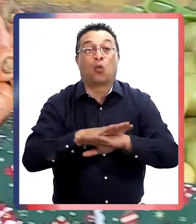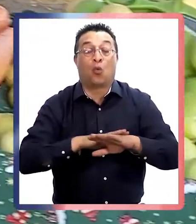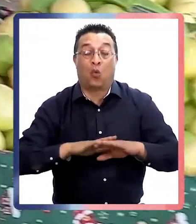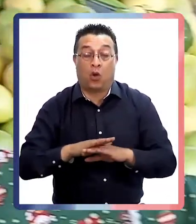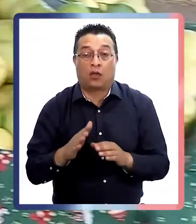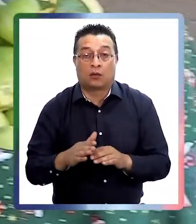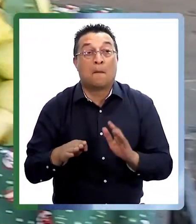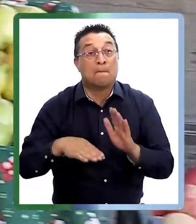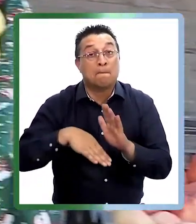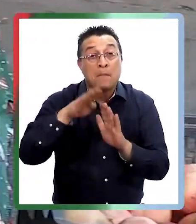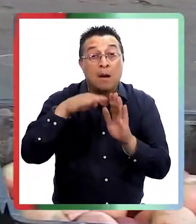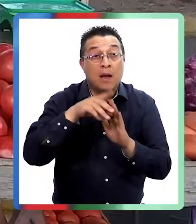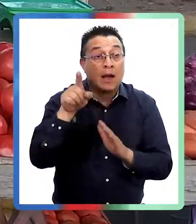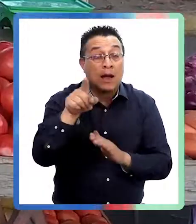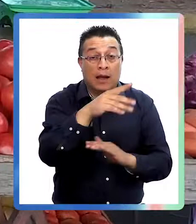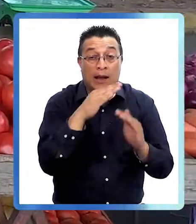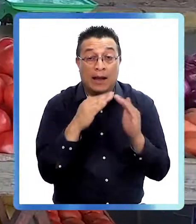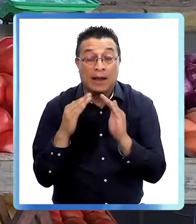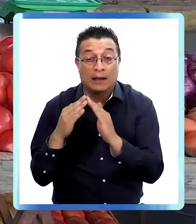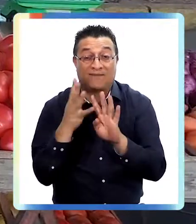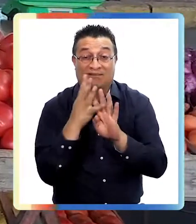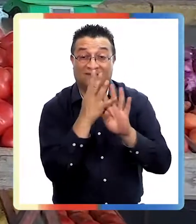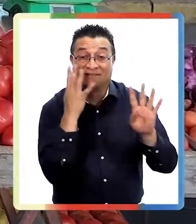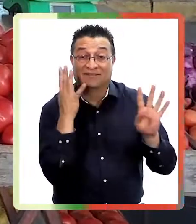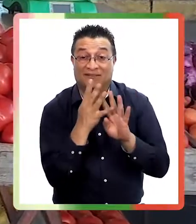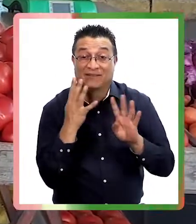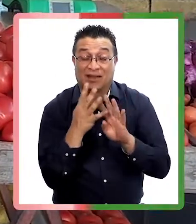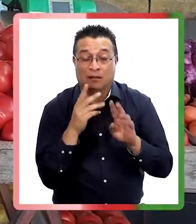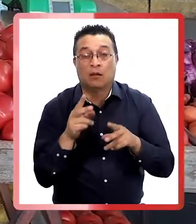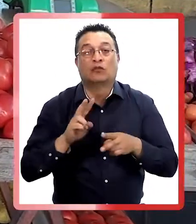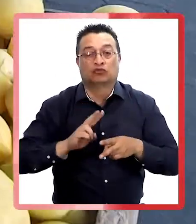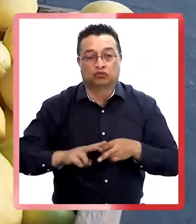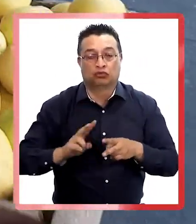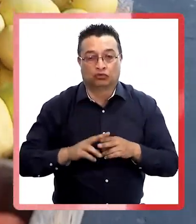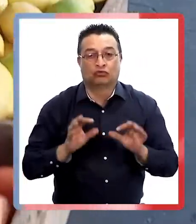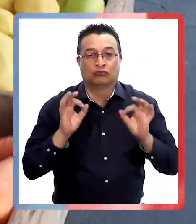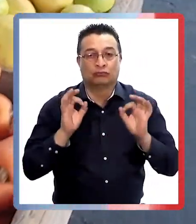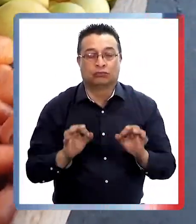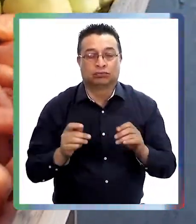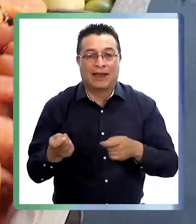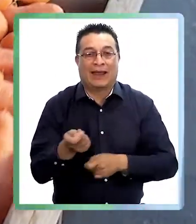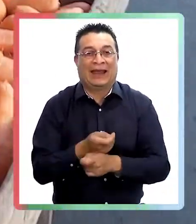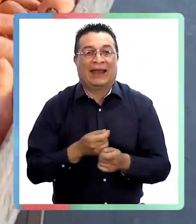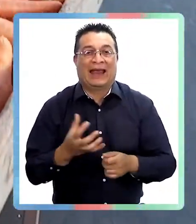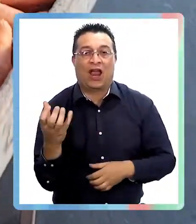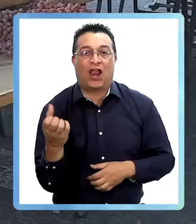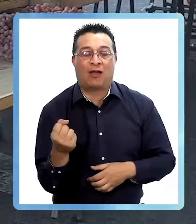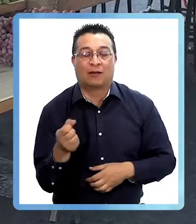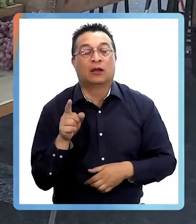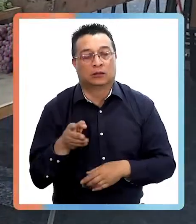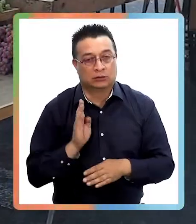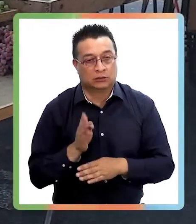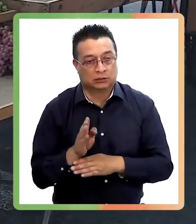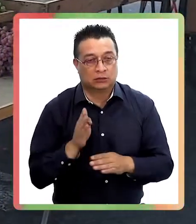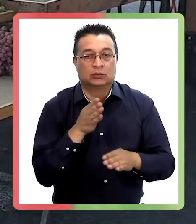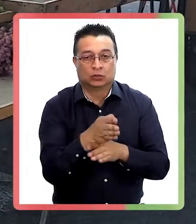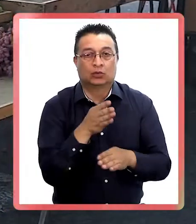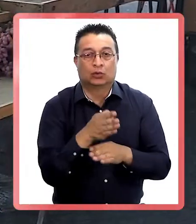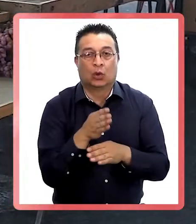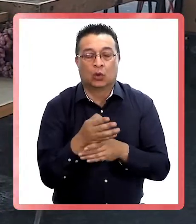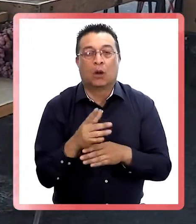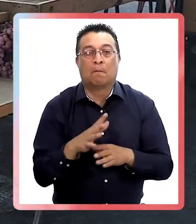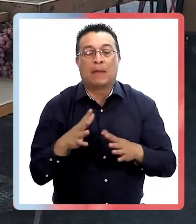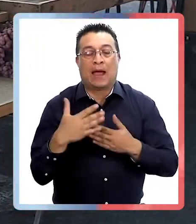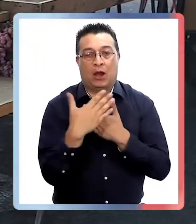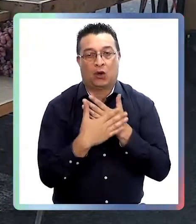tenido. Para la mayoría de los hogares, las ferias libres son una solución cercana y económica, por eso siguen yendo a ella, aunque con